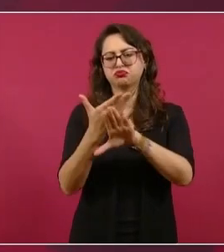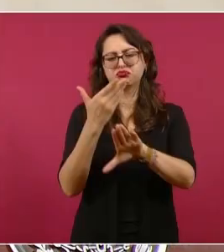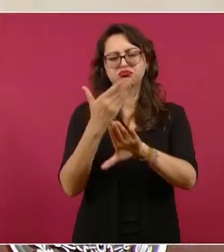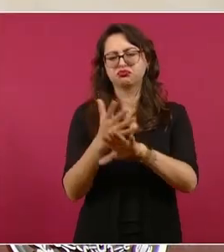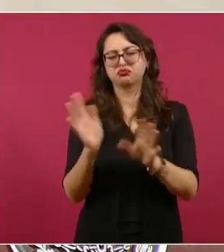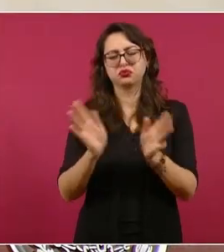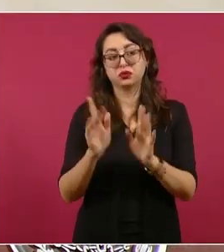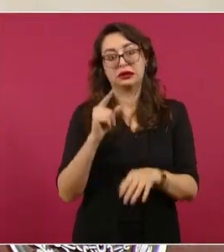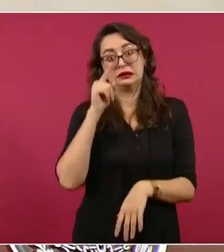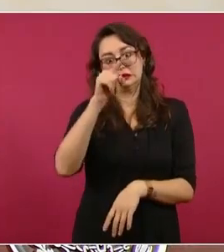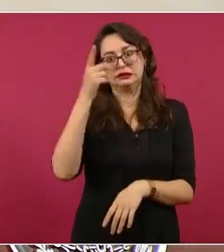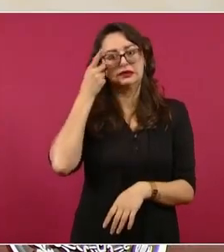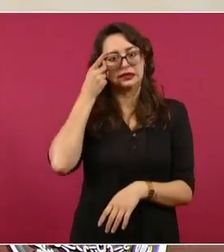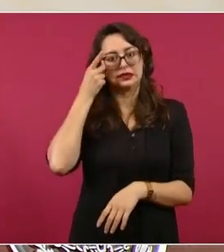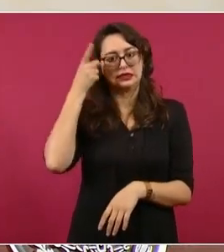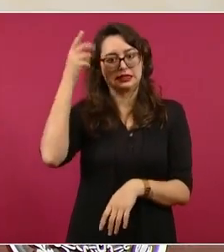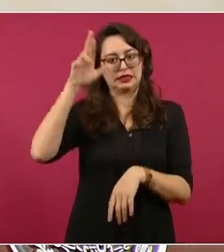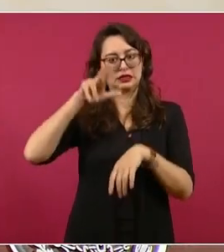machuchones.